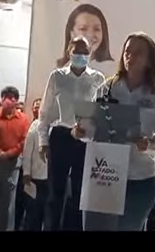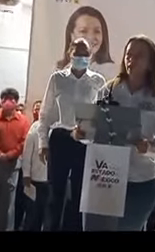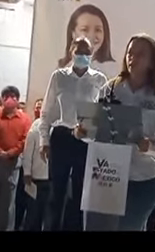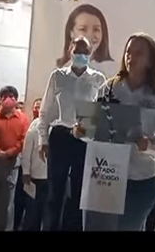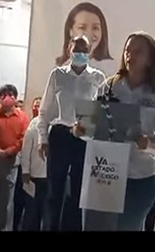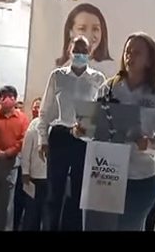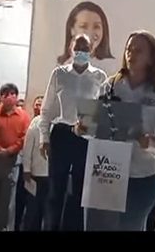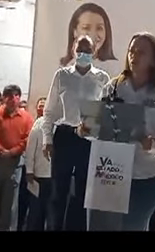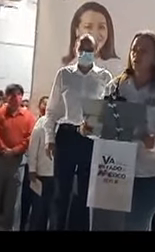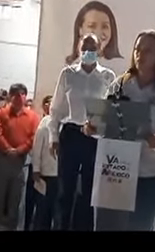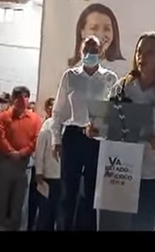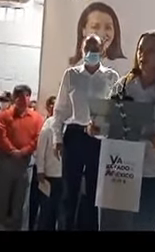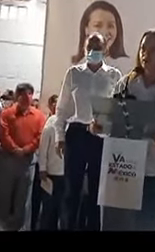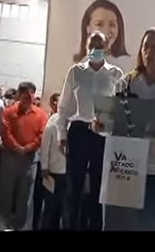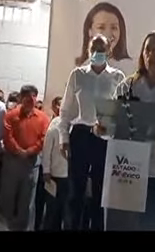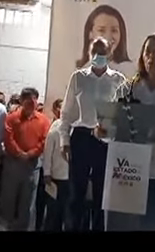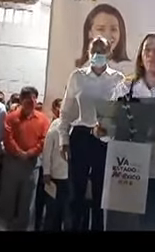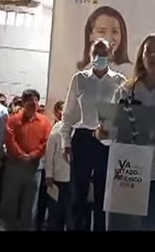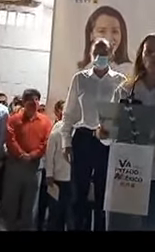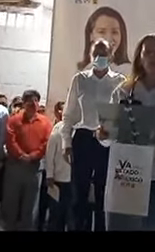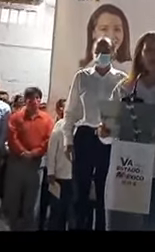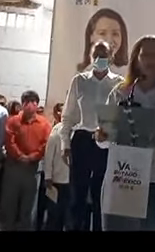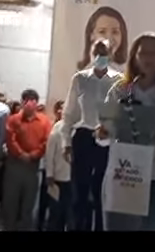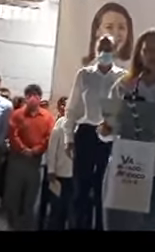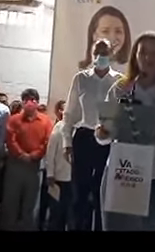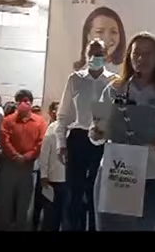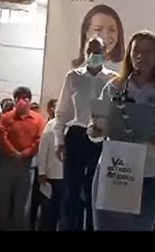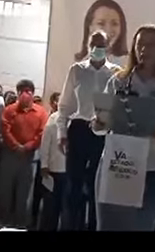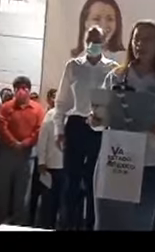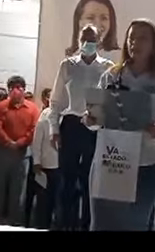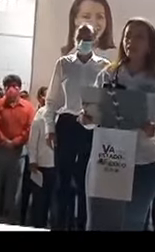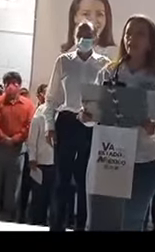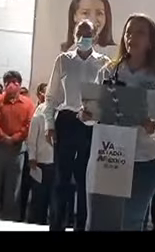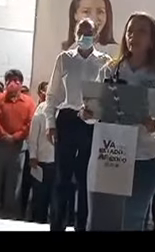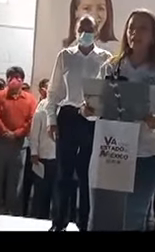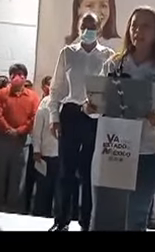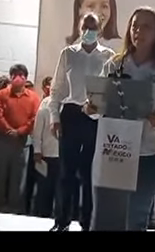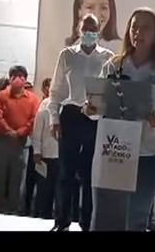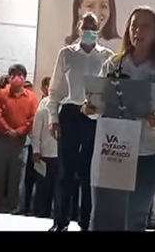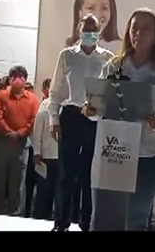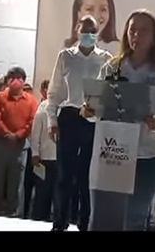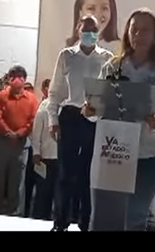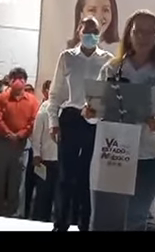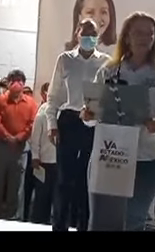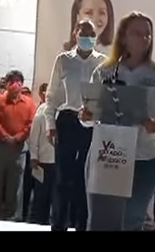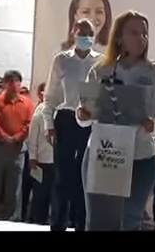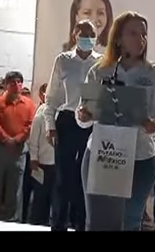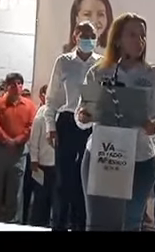de ustedes y a cada uno de ustedes por acompañarnos a este arranque de